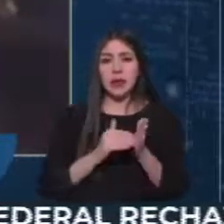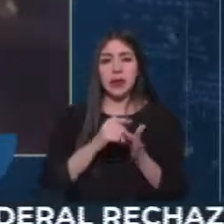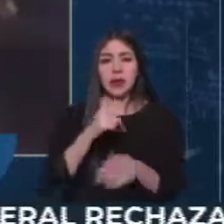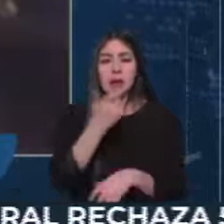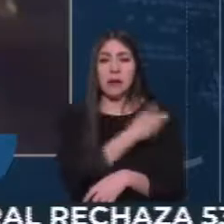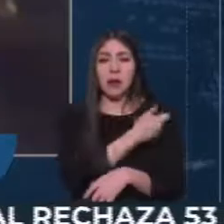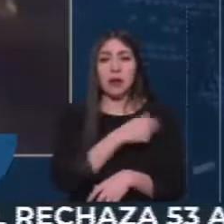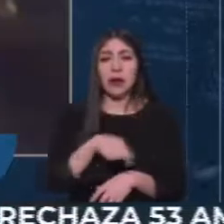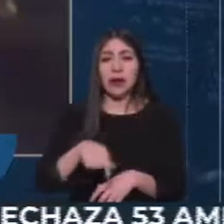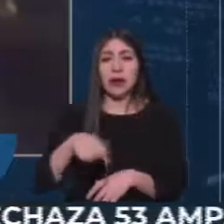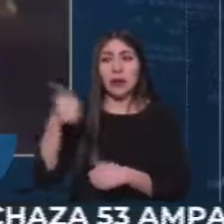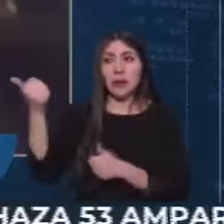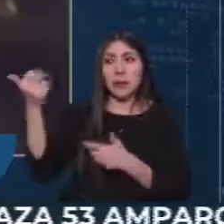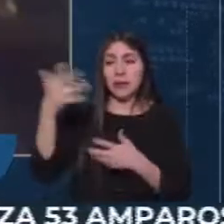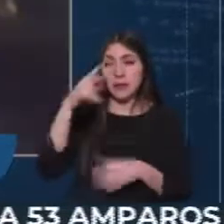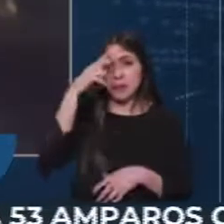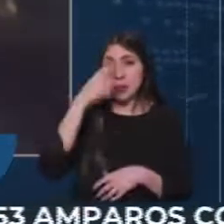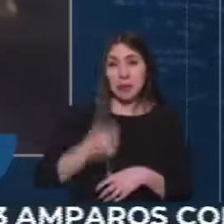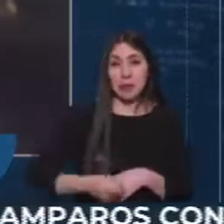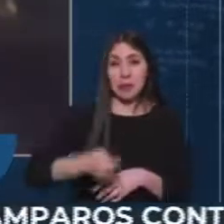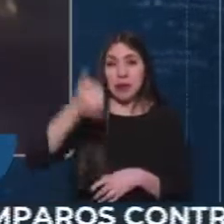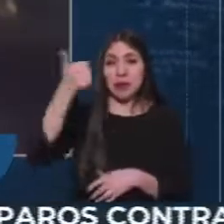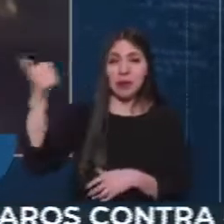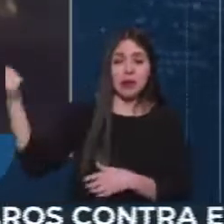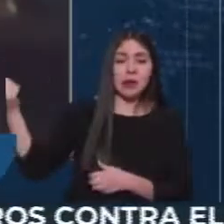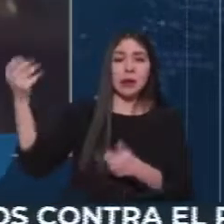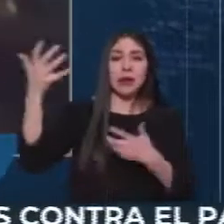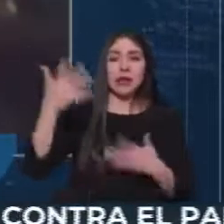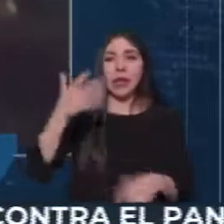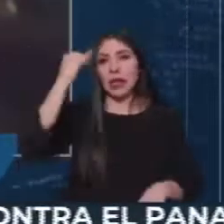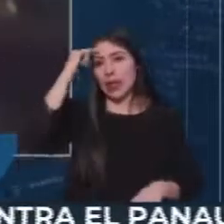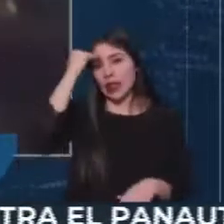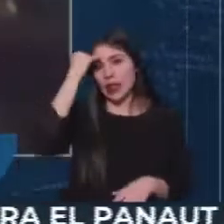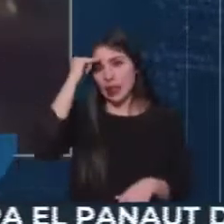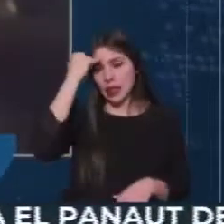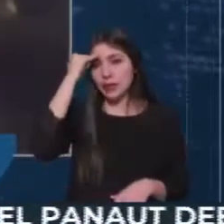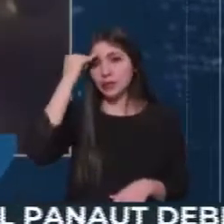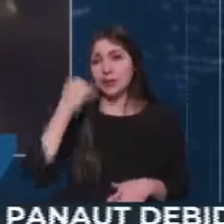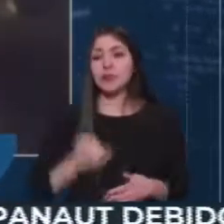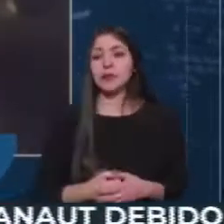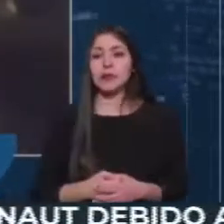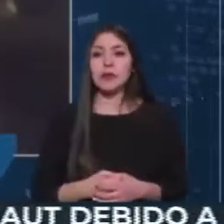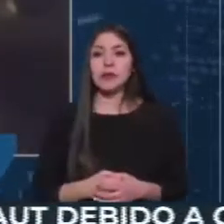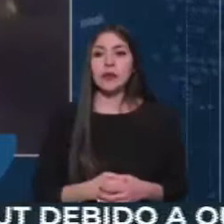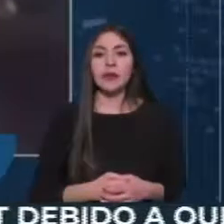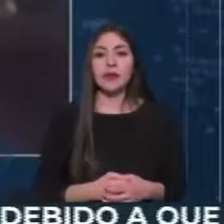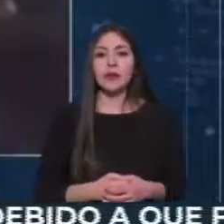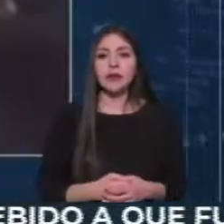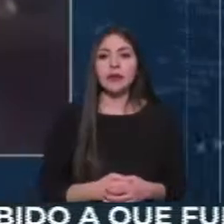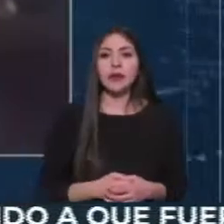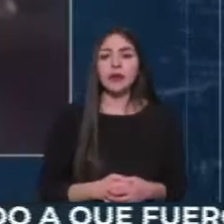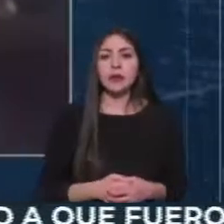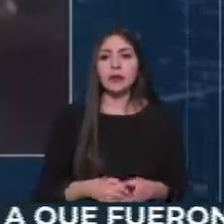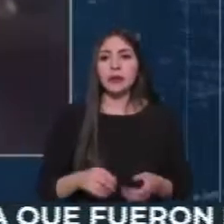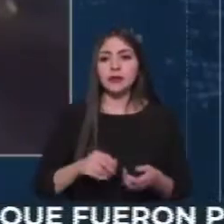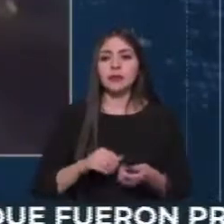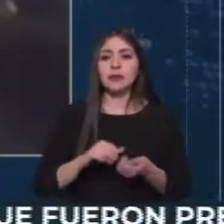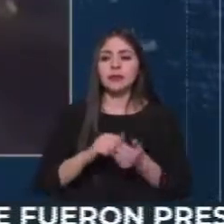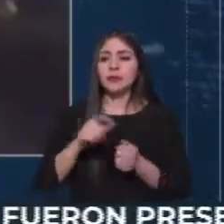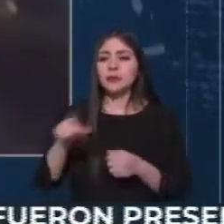que llegaron a México unas de las primeras llegaron de la India. Y en ese sentido, bueno, han aplicado la